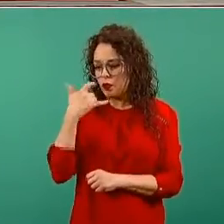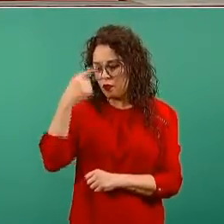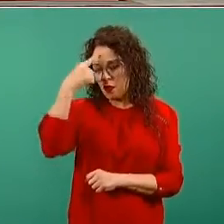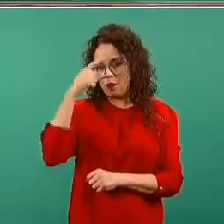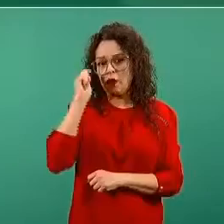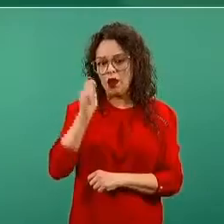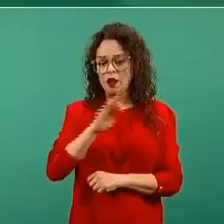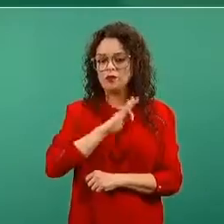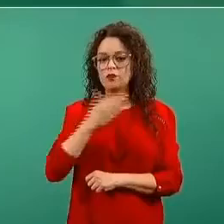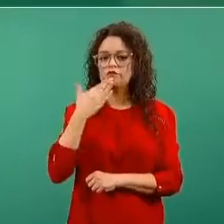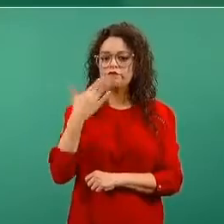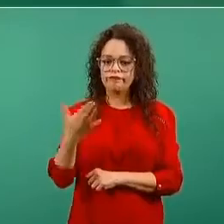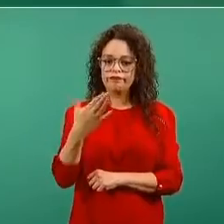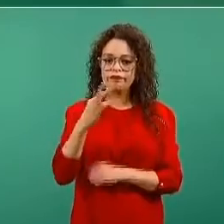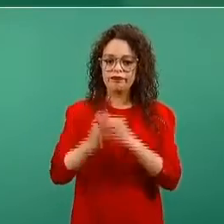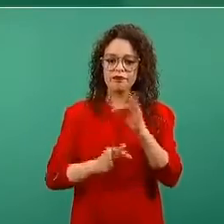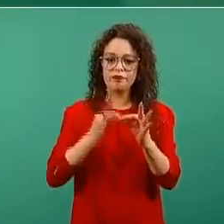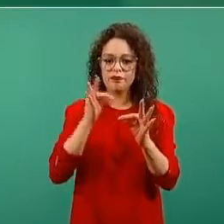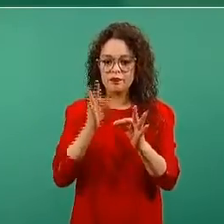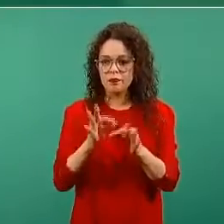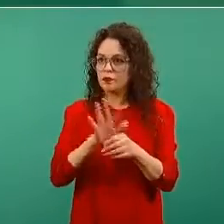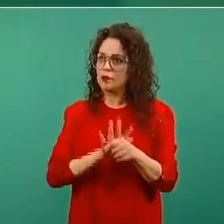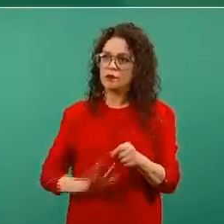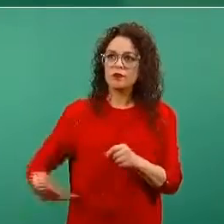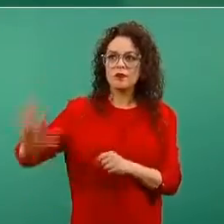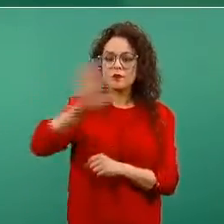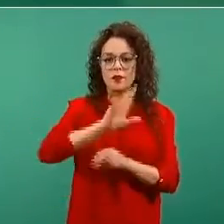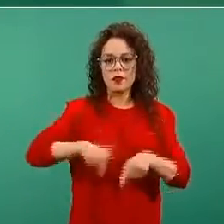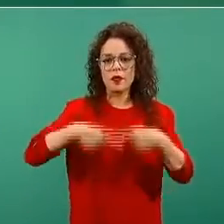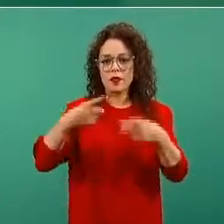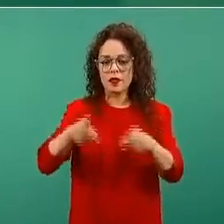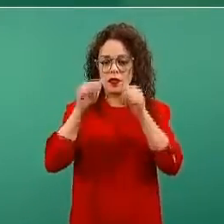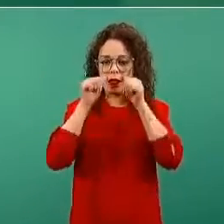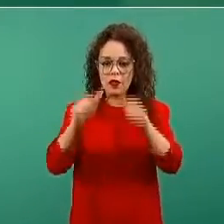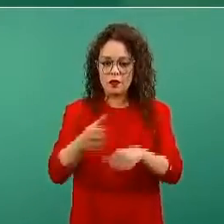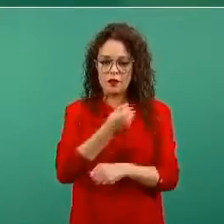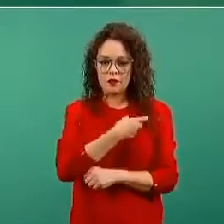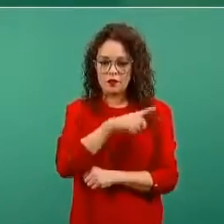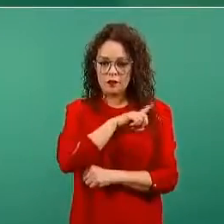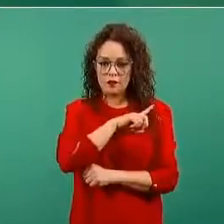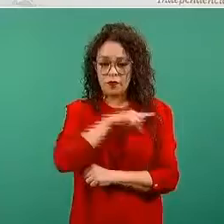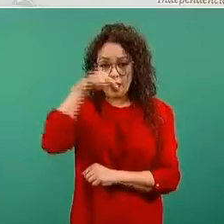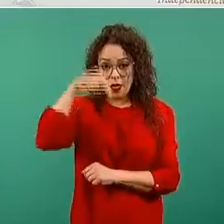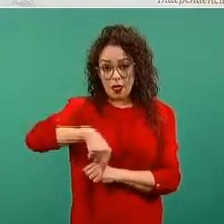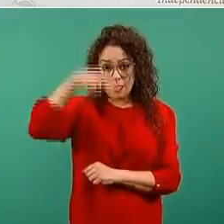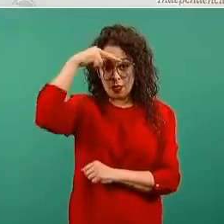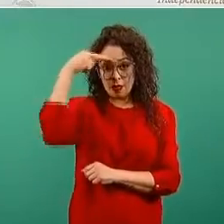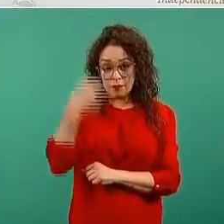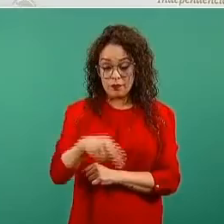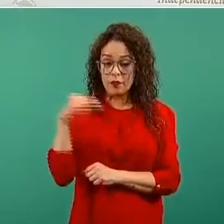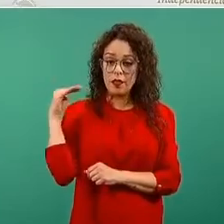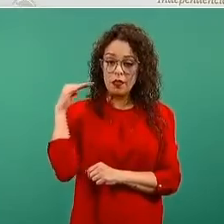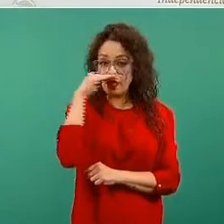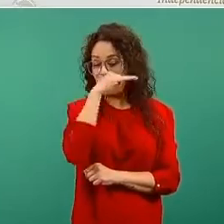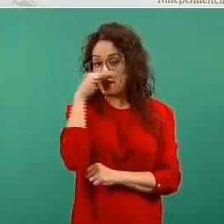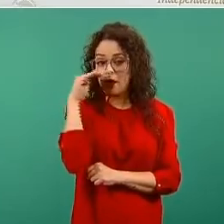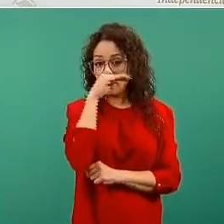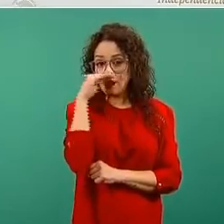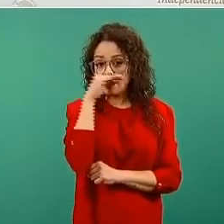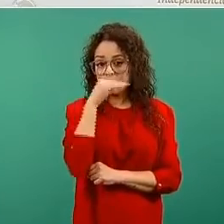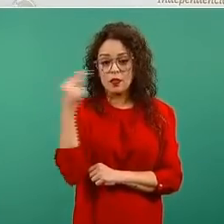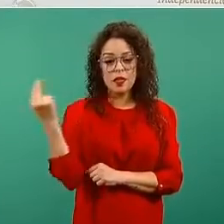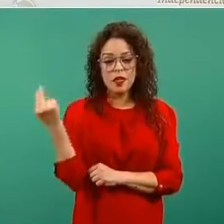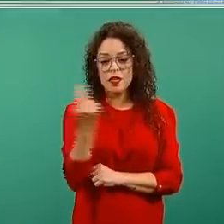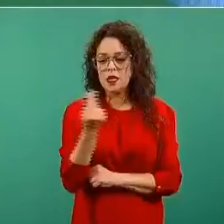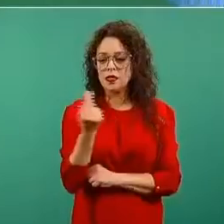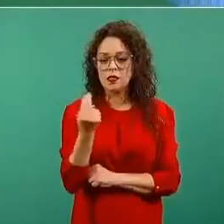de cobertura universal y, como nos lo hemos planteado en México, gratuito. Necesitamos tener un